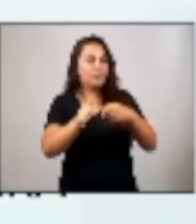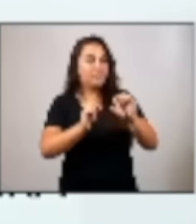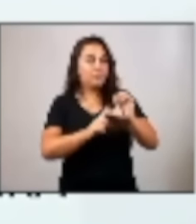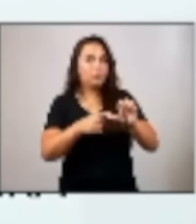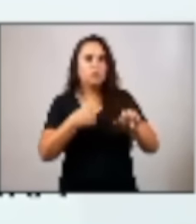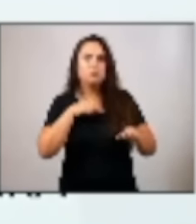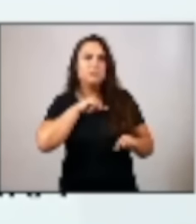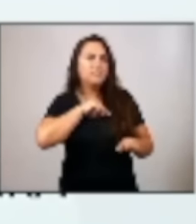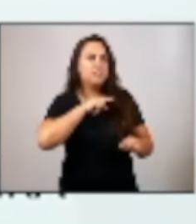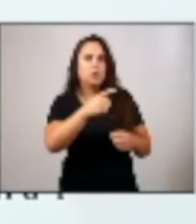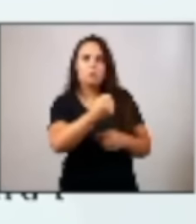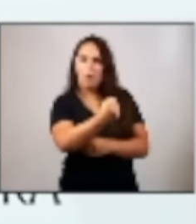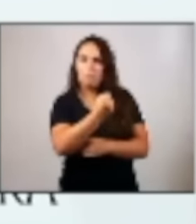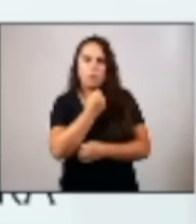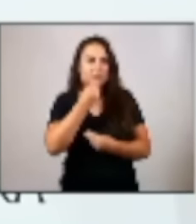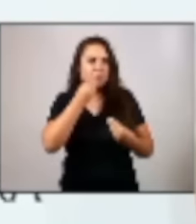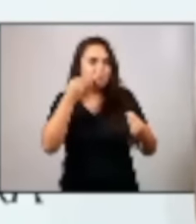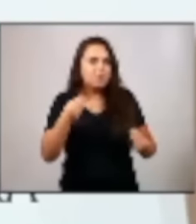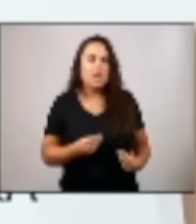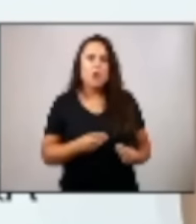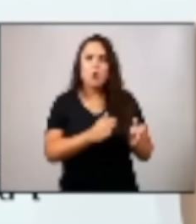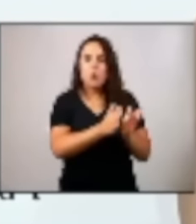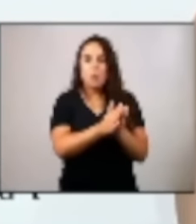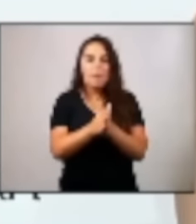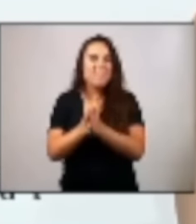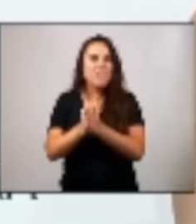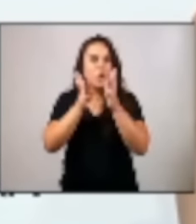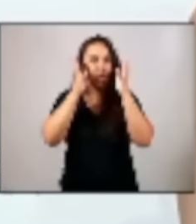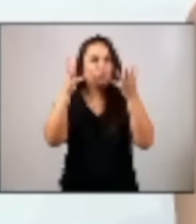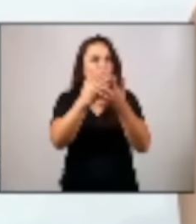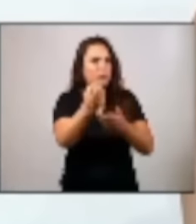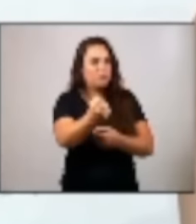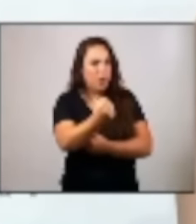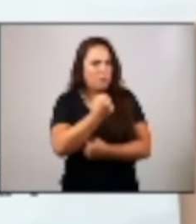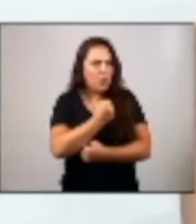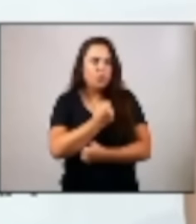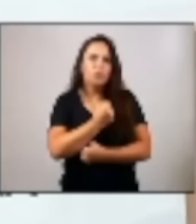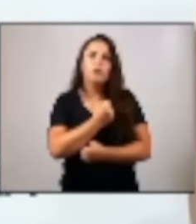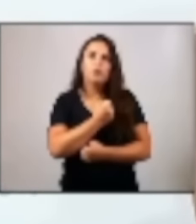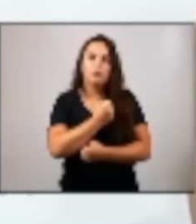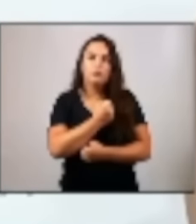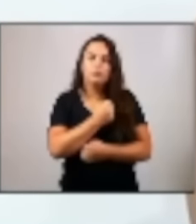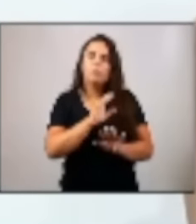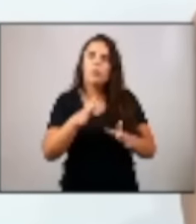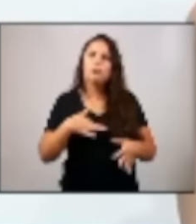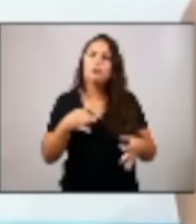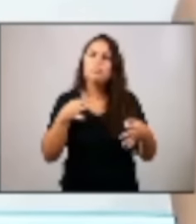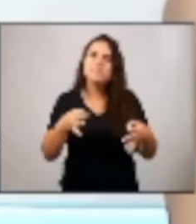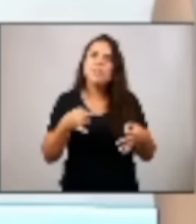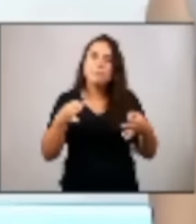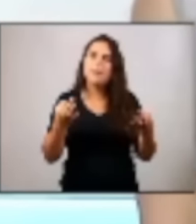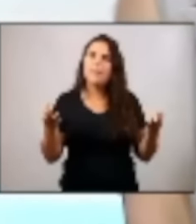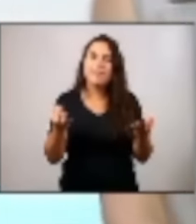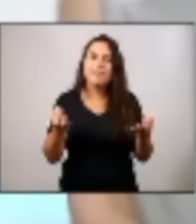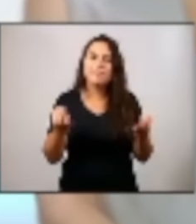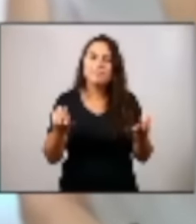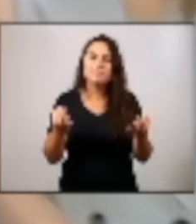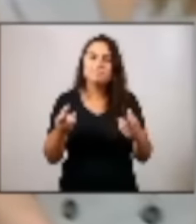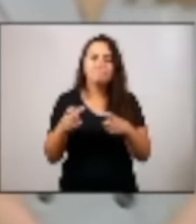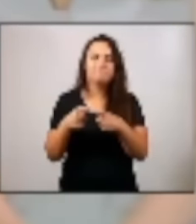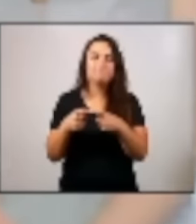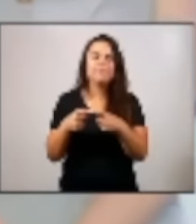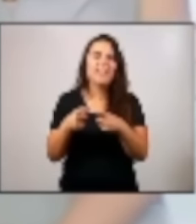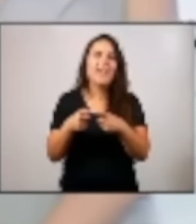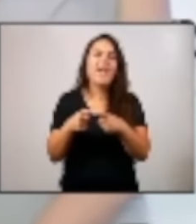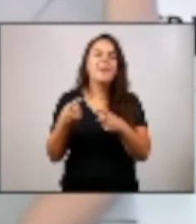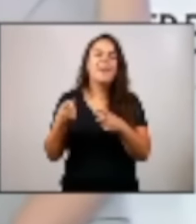muy arropado por ti, por todos mis compañeros del Consejo de Gobierno. Lo que sí hice siempre fue dejar el carné en las puertas del Consejo de